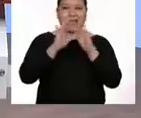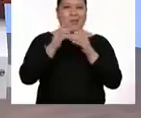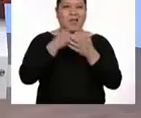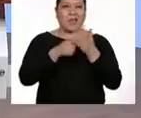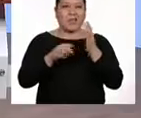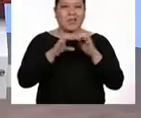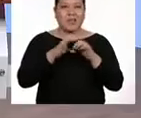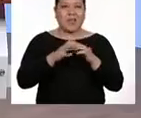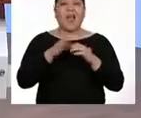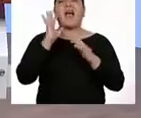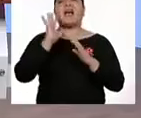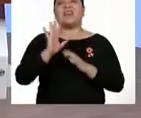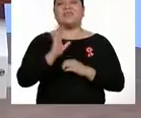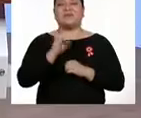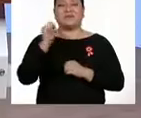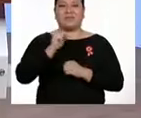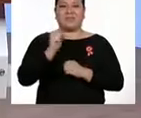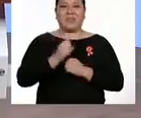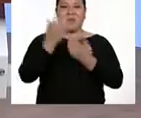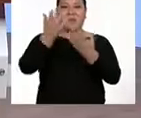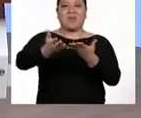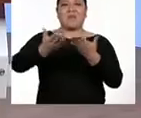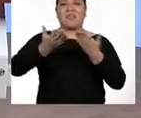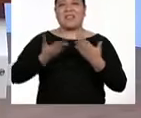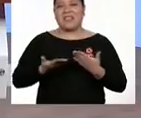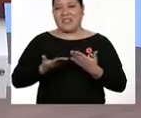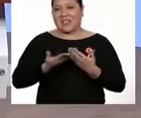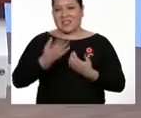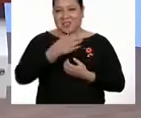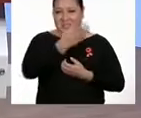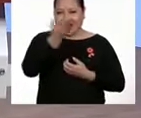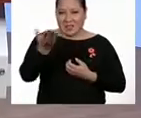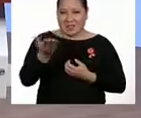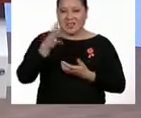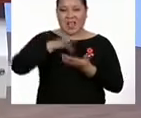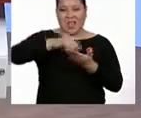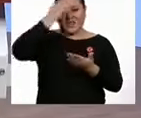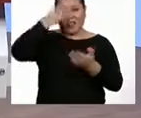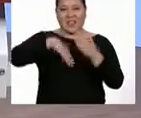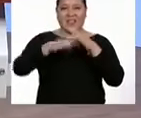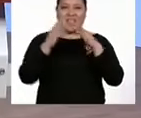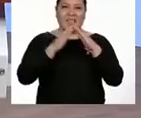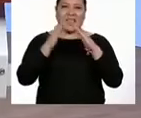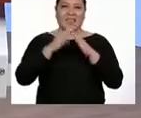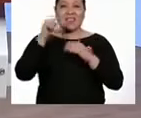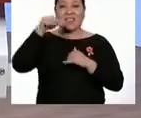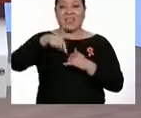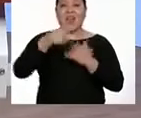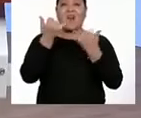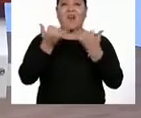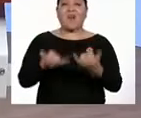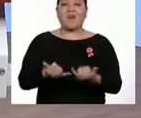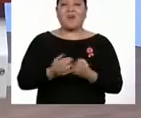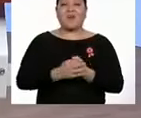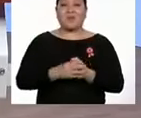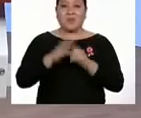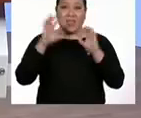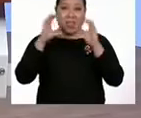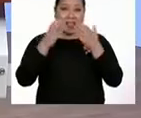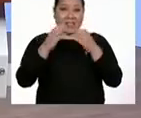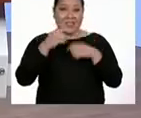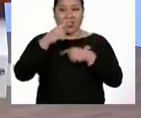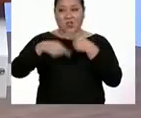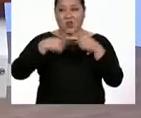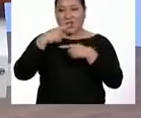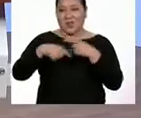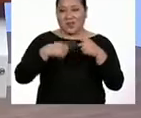qué estábamos? Ah, sí. Bienvenidas y bienvenidos a Aprendo en Casa. Hoy nos toca un curso que todos